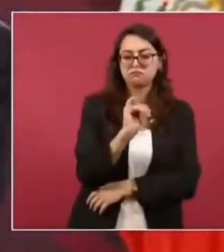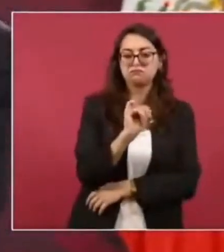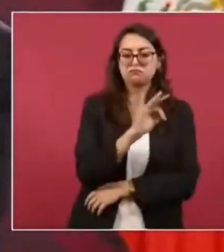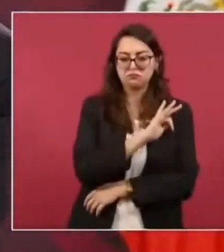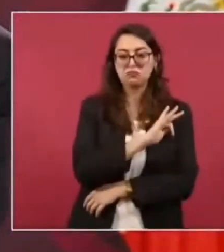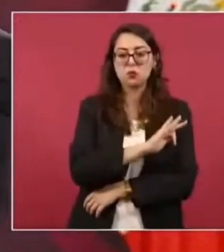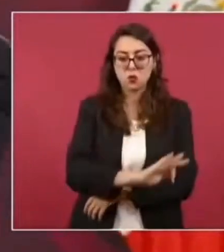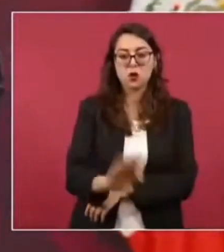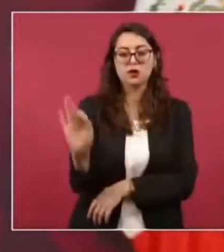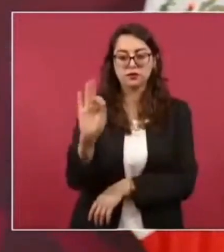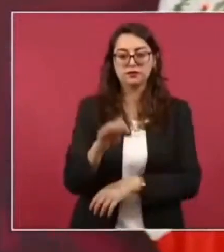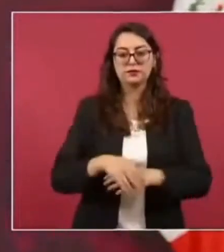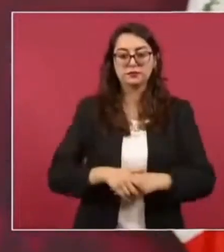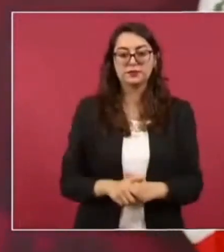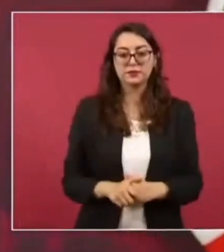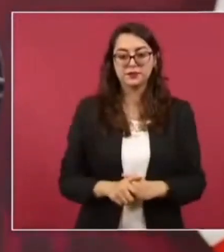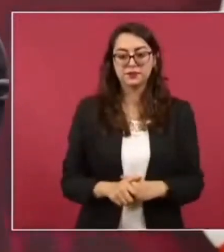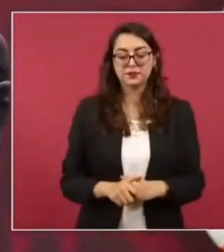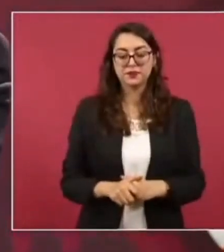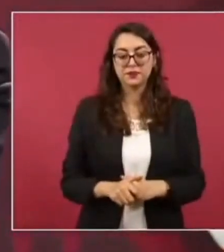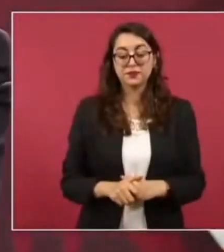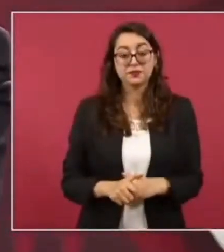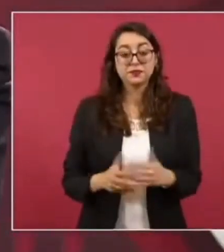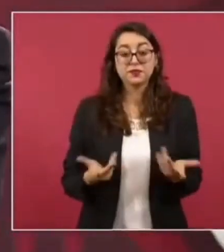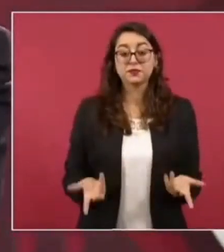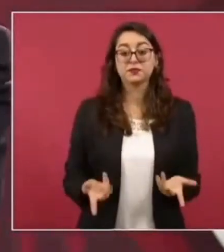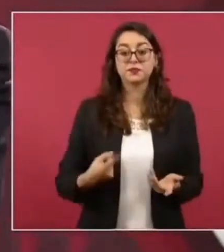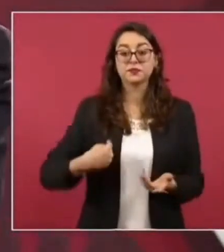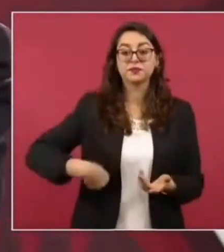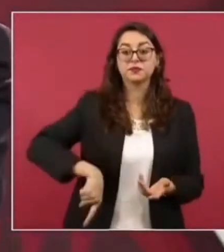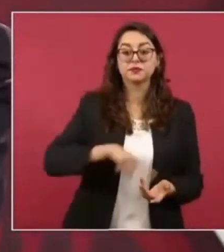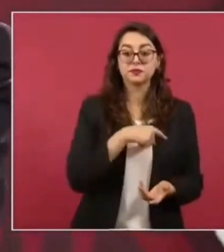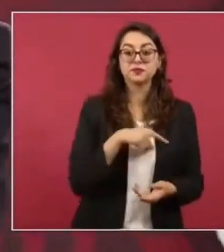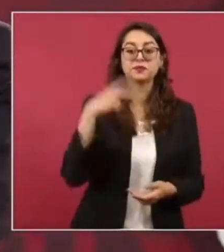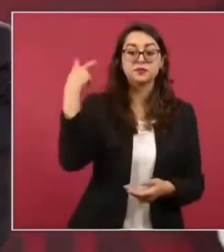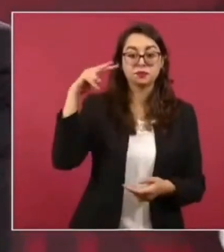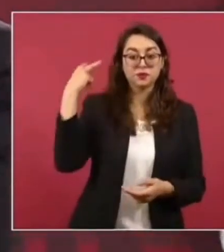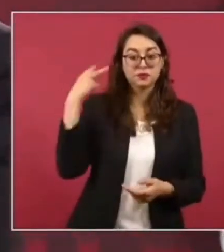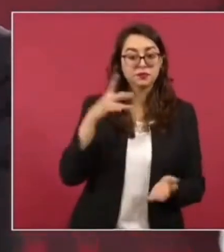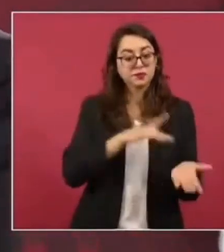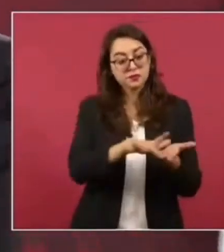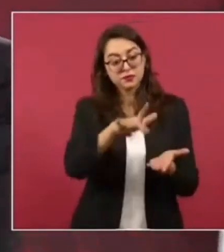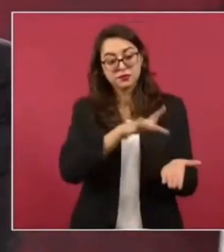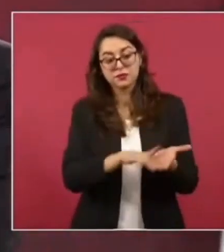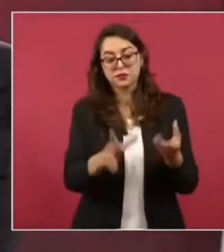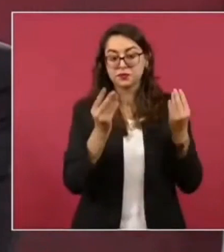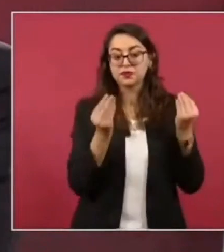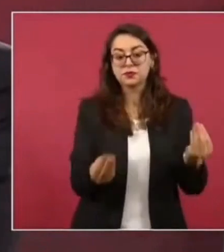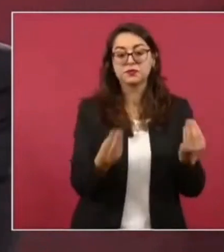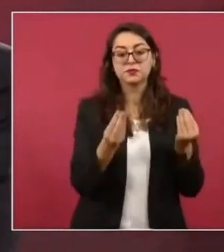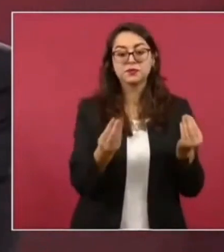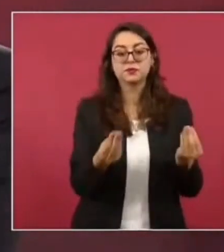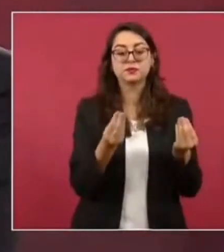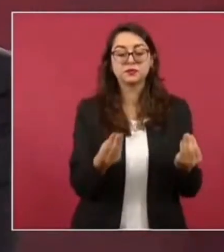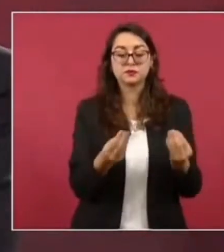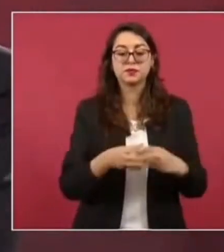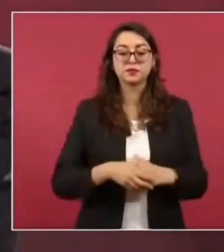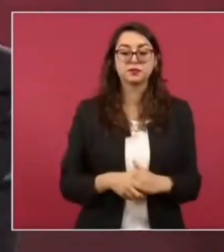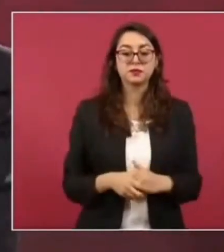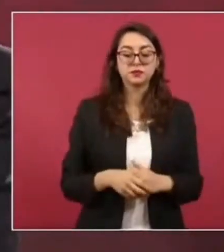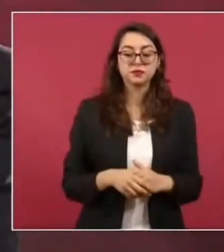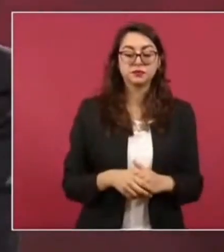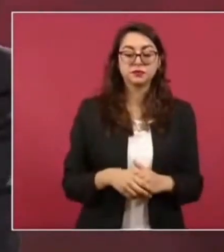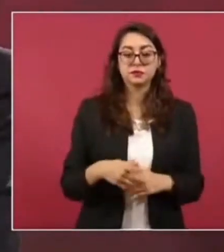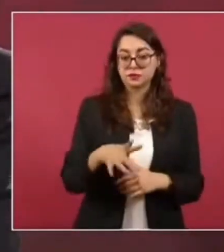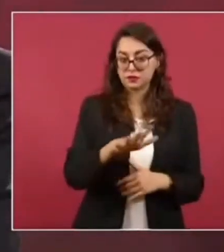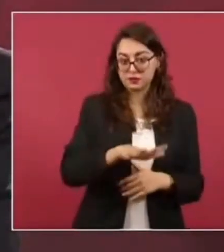estamos haciendo, estamos apoyando mucho a Veracruz. Por ejemplo, ahí